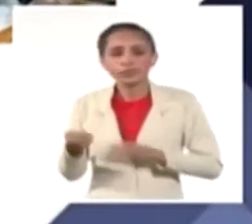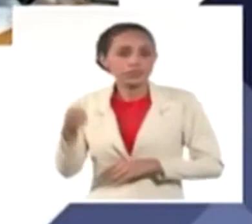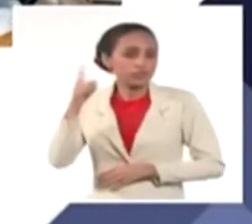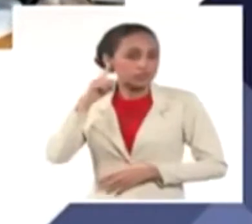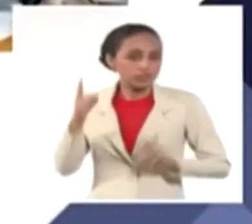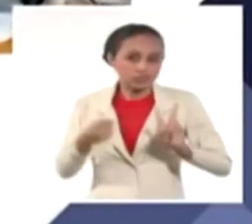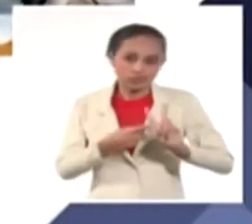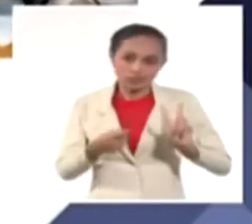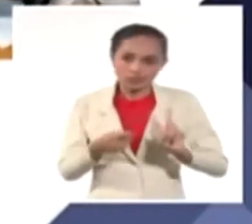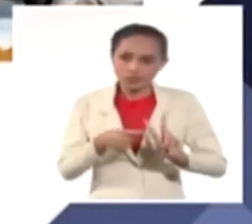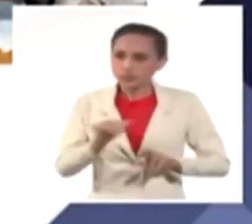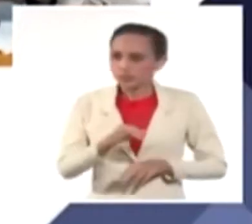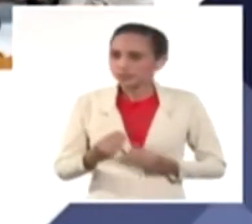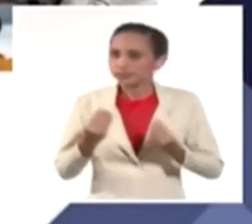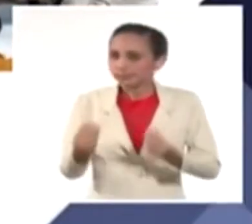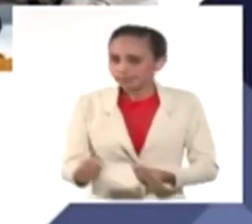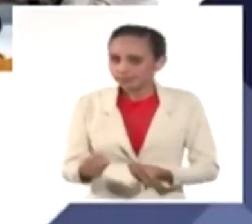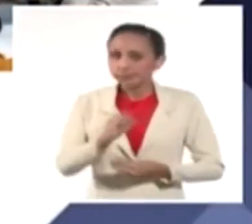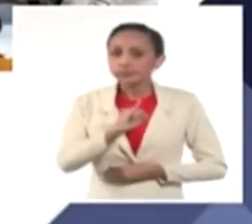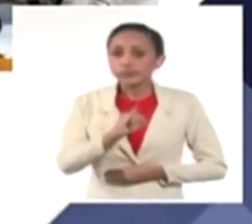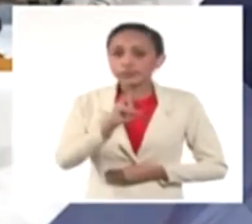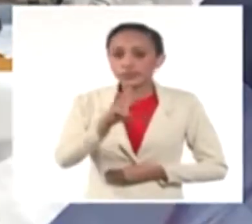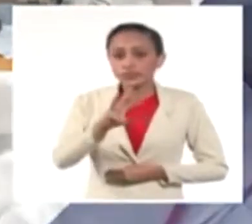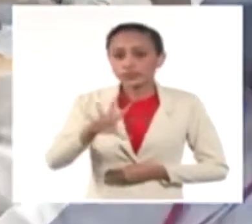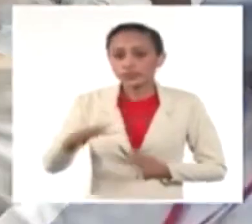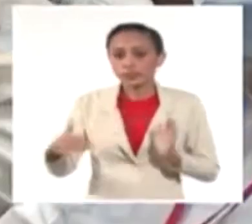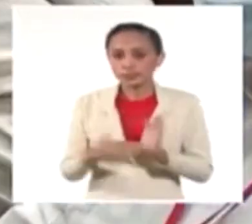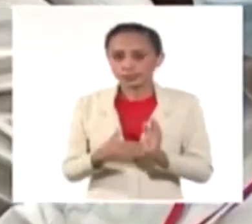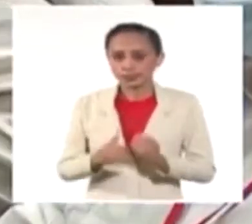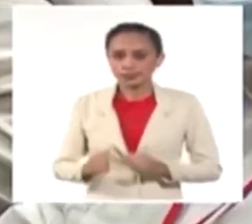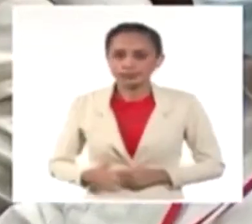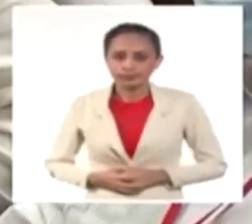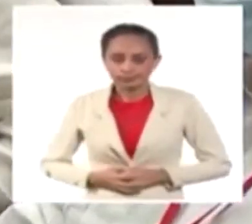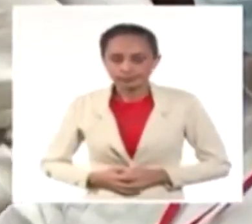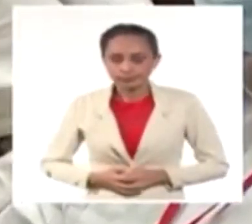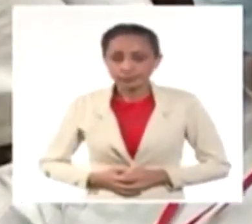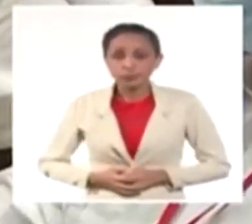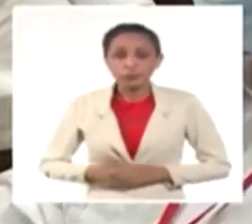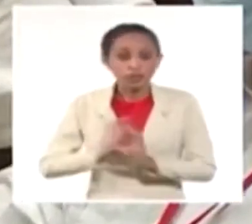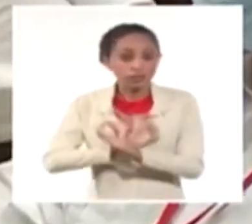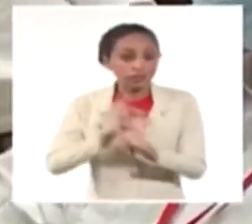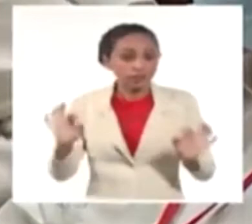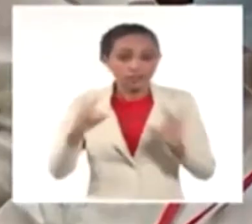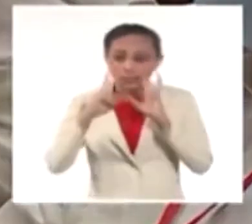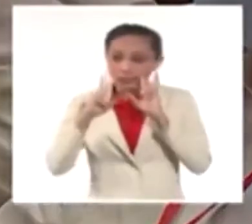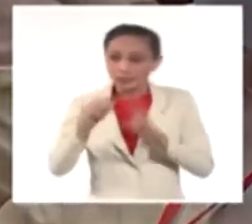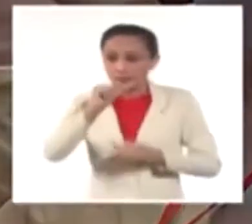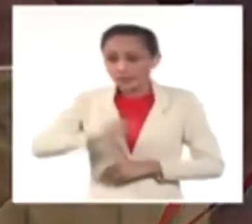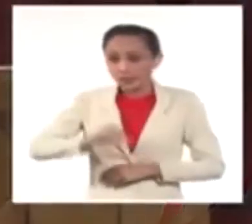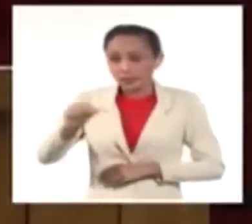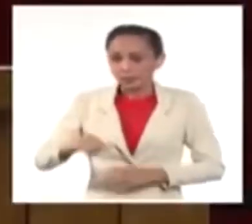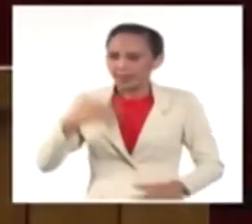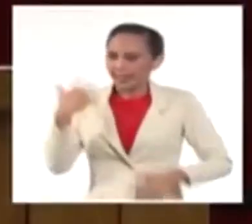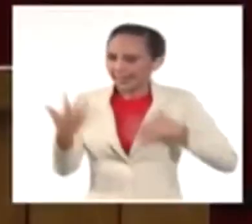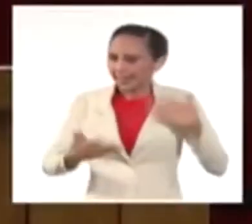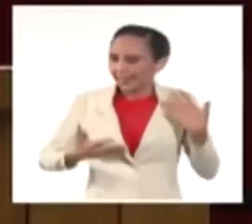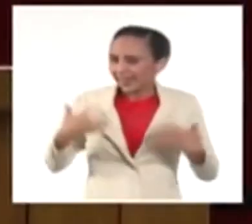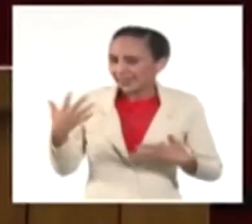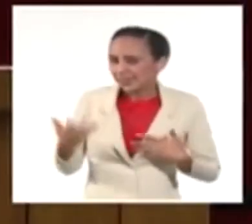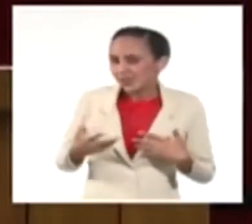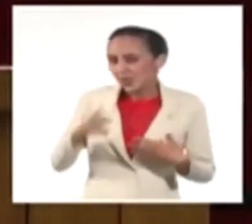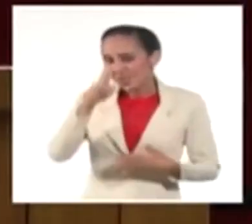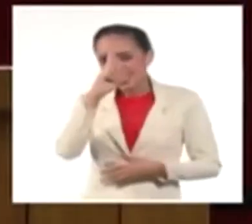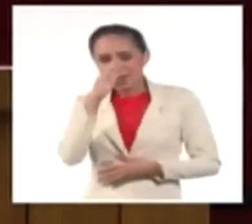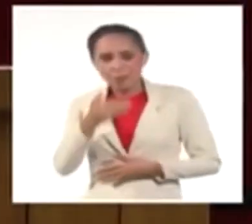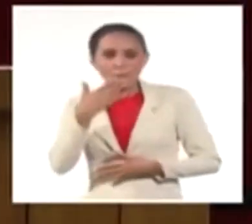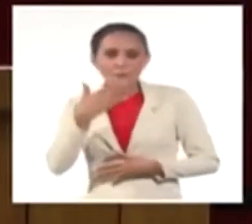televisivos. Como elementos esenciales en la calidad de vida de las personas, a la recreación sana y a la